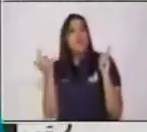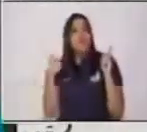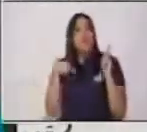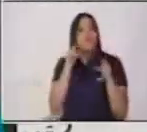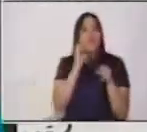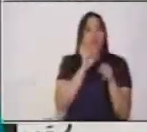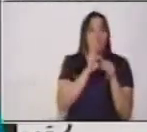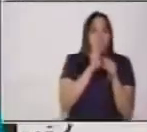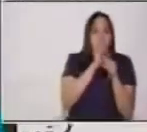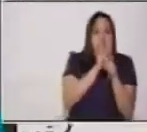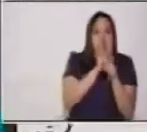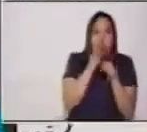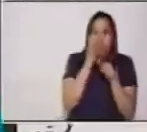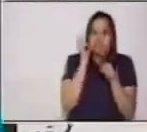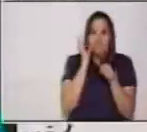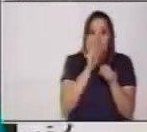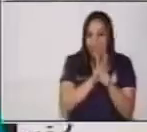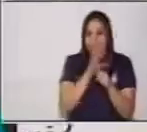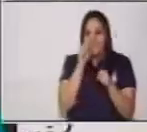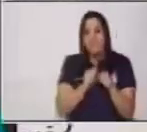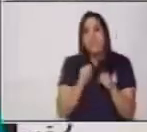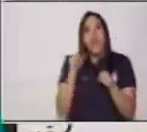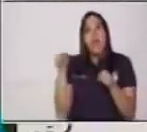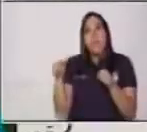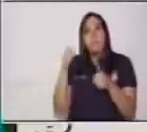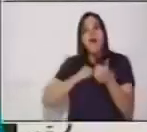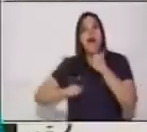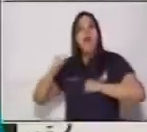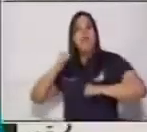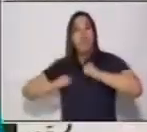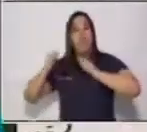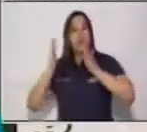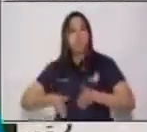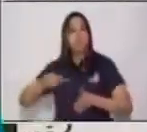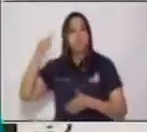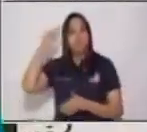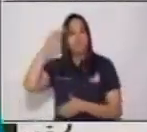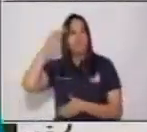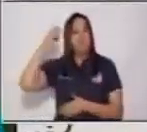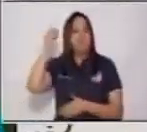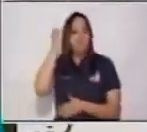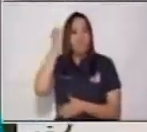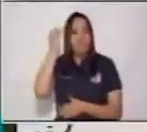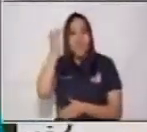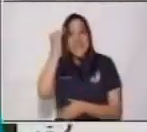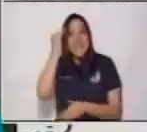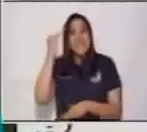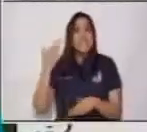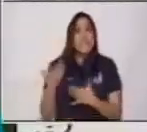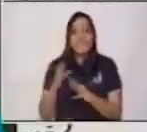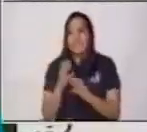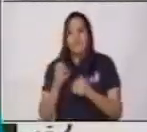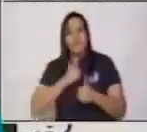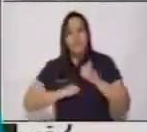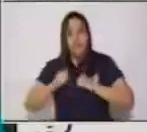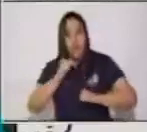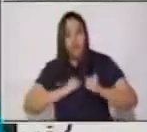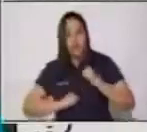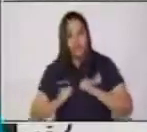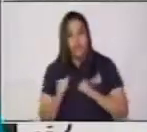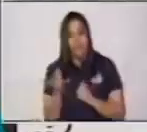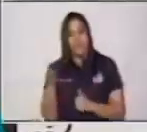los actores se memorizan estos guiones y saben en qué momento deben hacer lo que se les indica entre